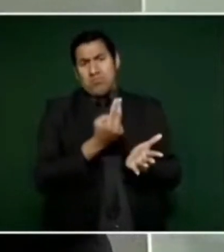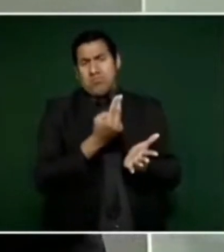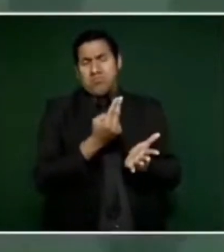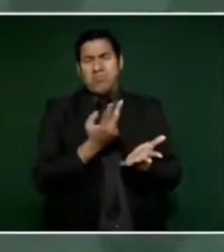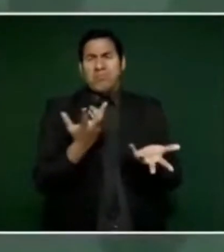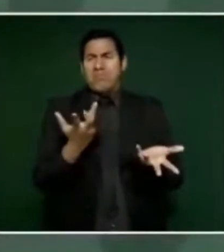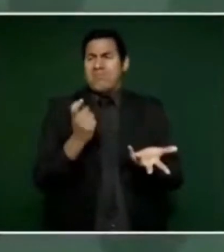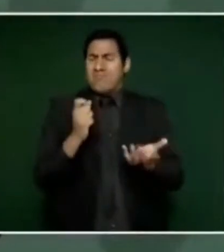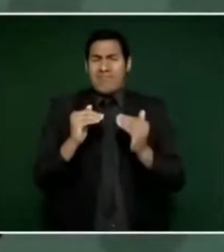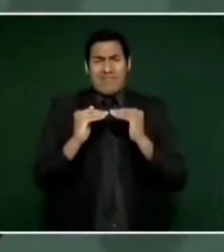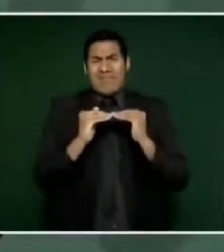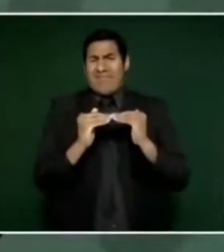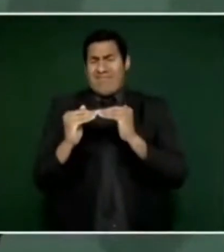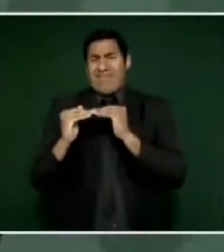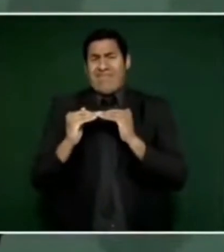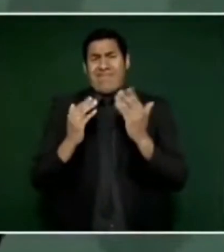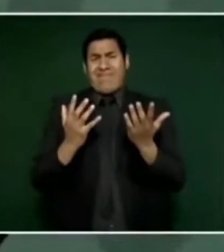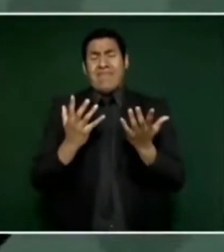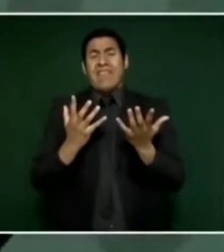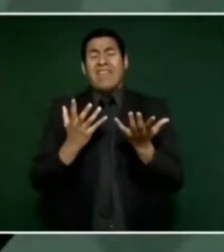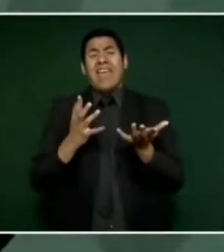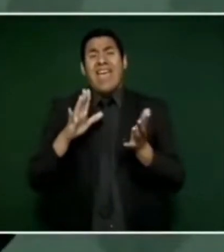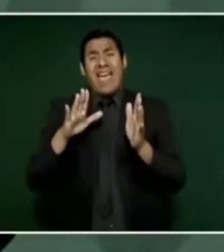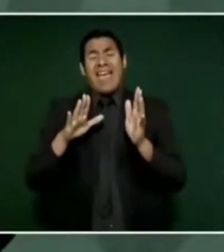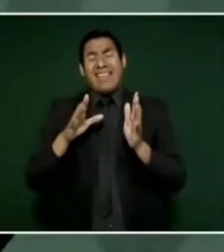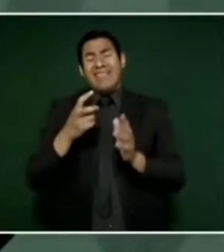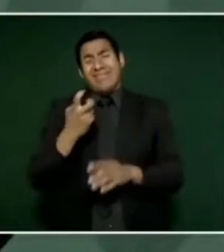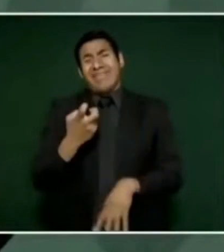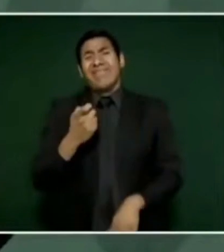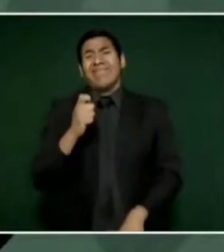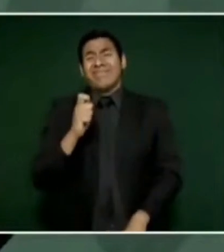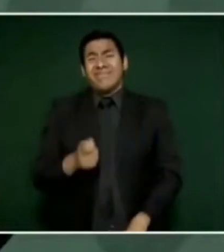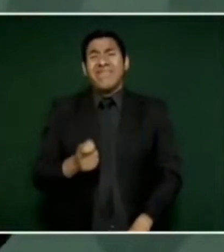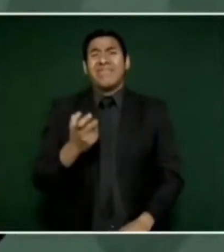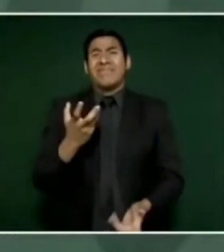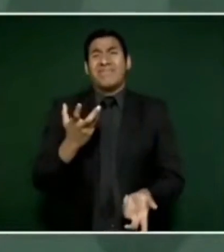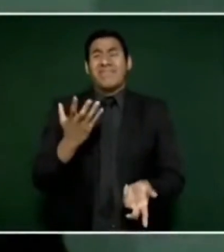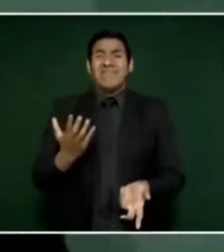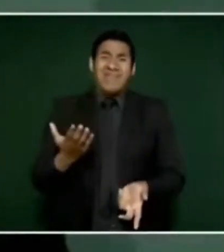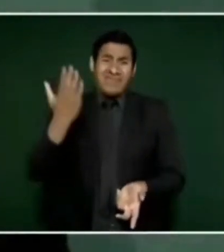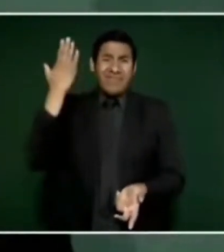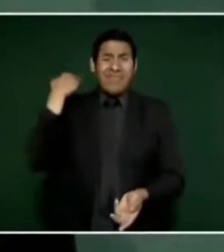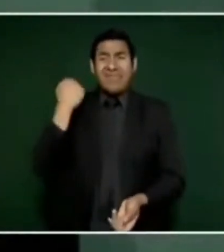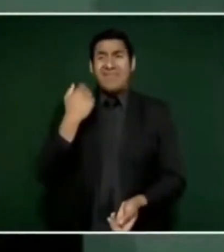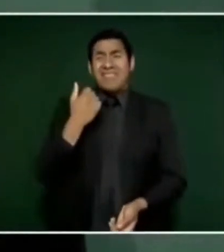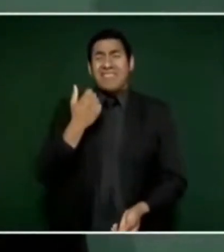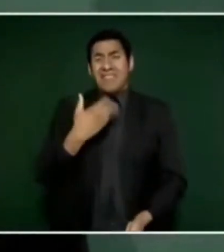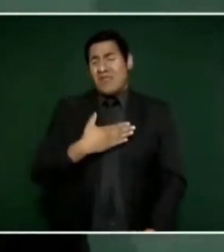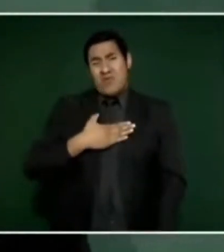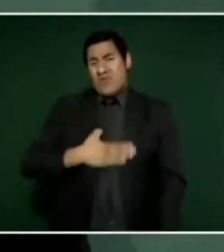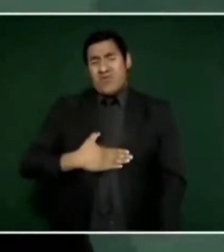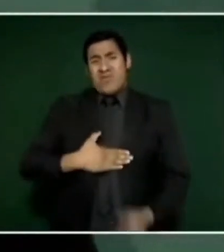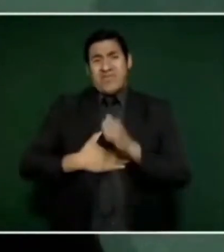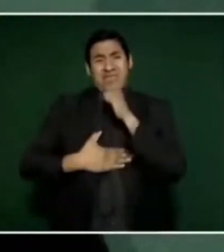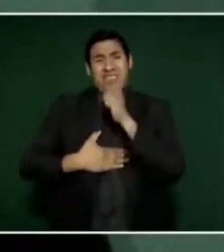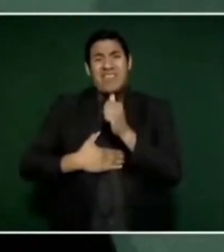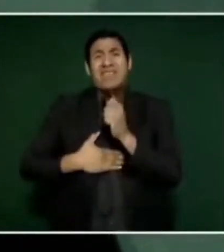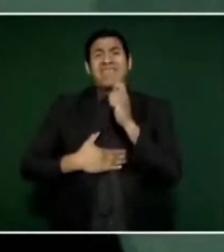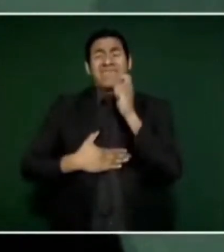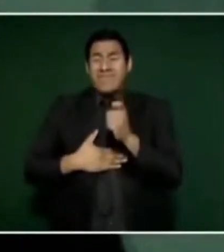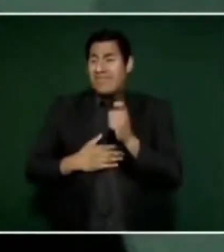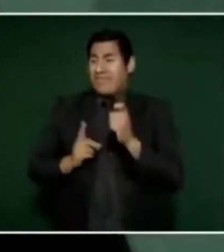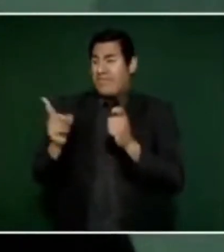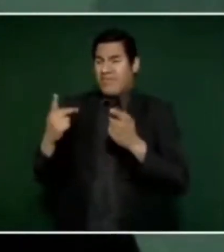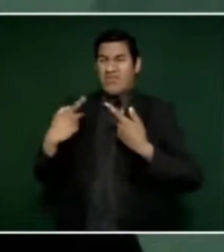Una de las grandes injusticias que se cometían era precisamente el que los de mero